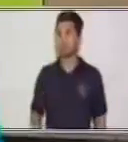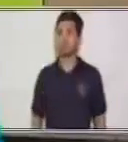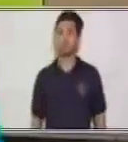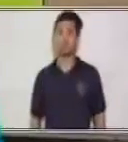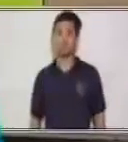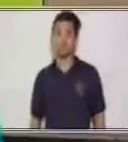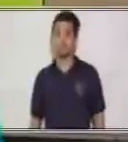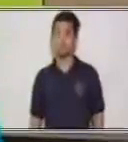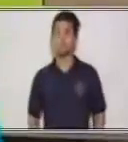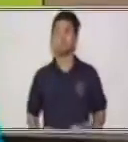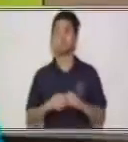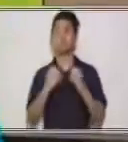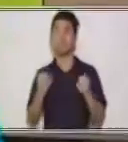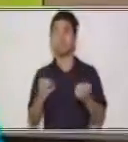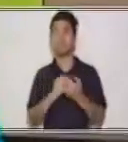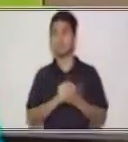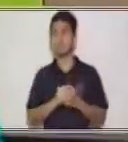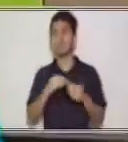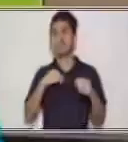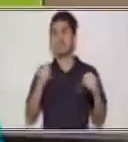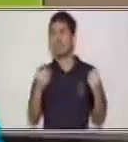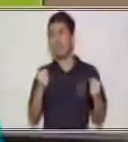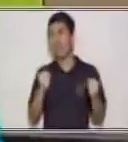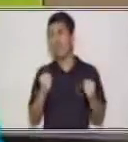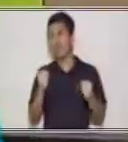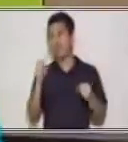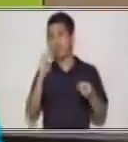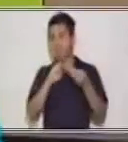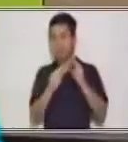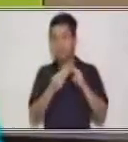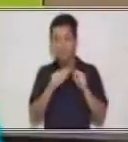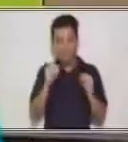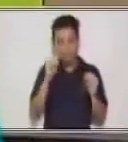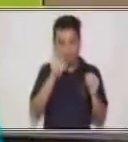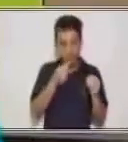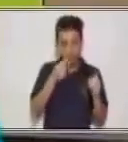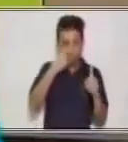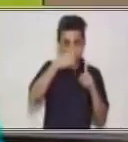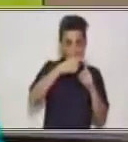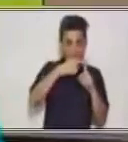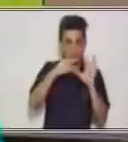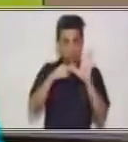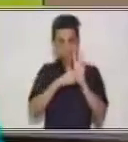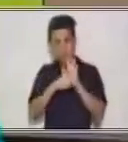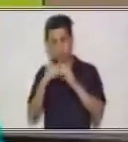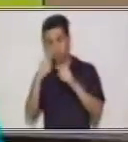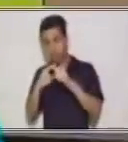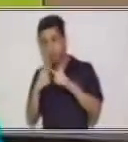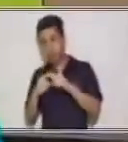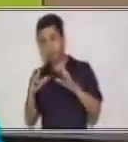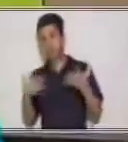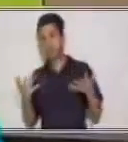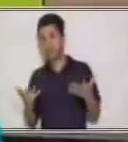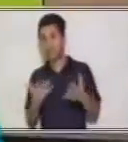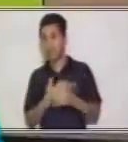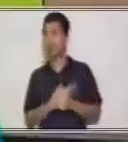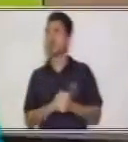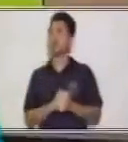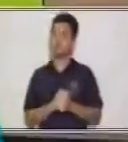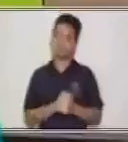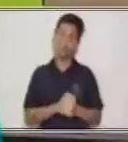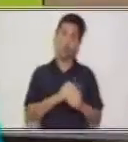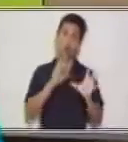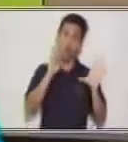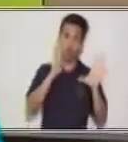bien. Entonces, ¿qué operación matemática tendríamos que hacer? Tendríamos que decir 8 que